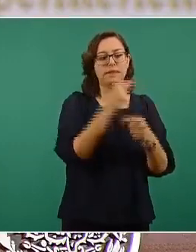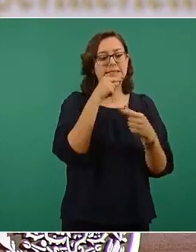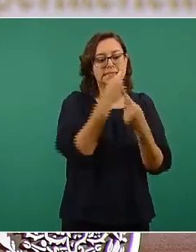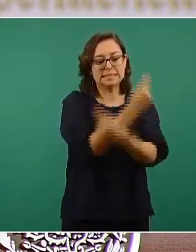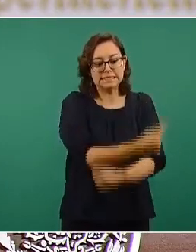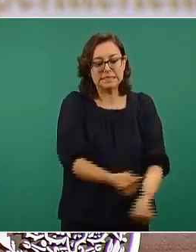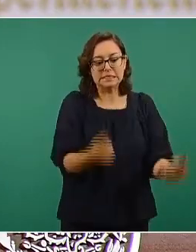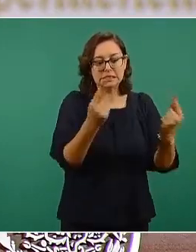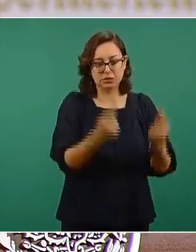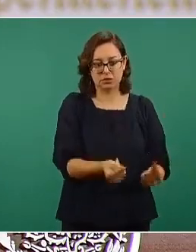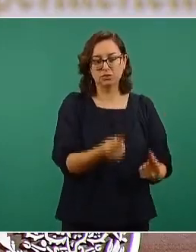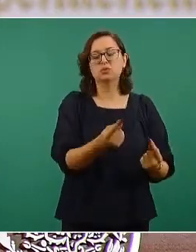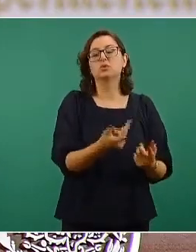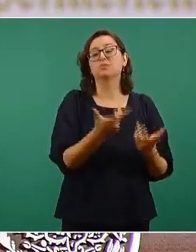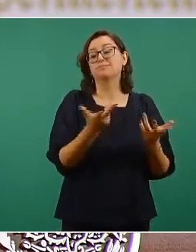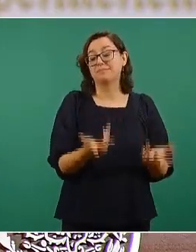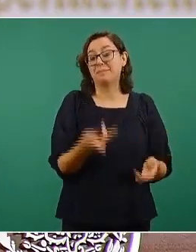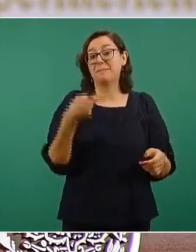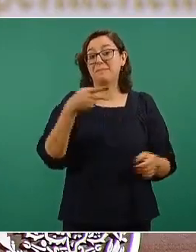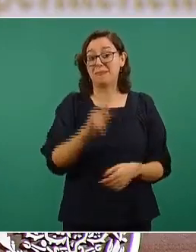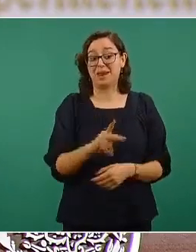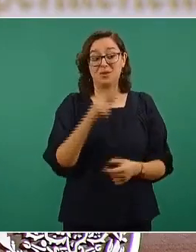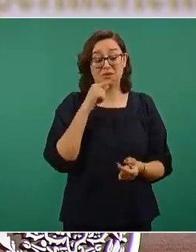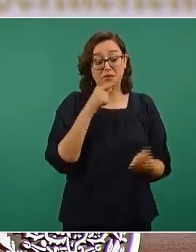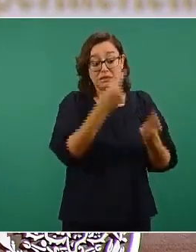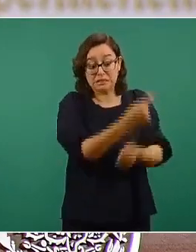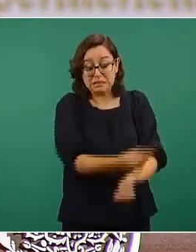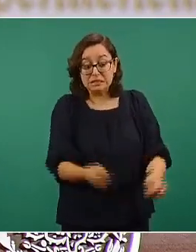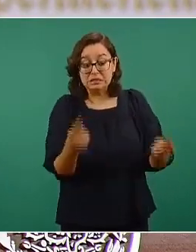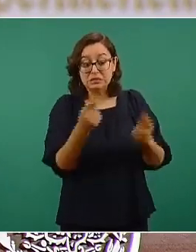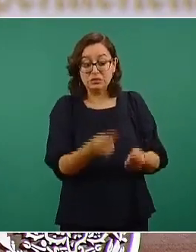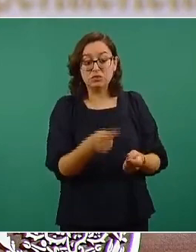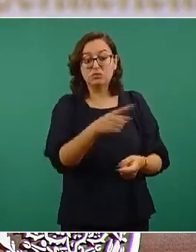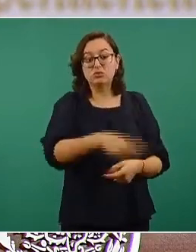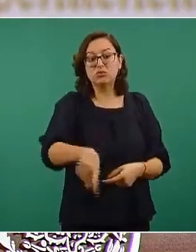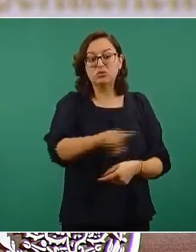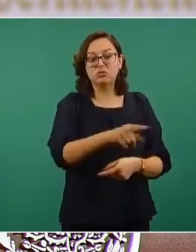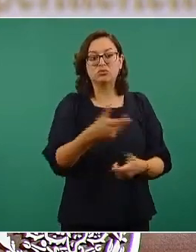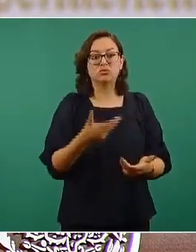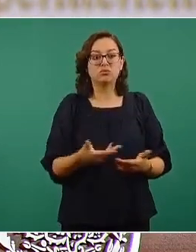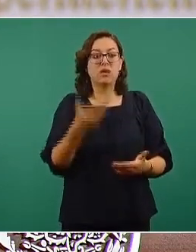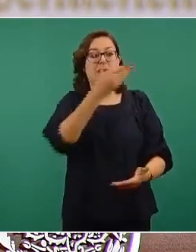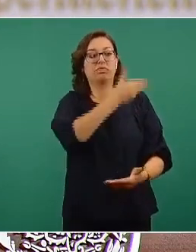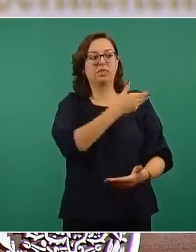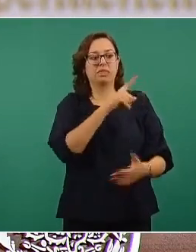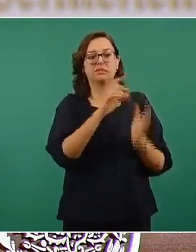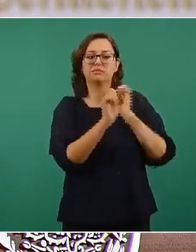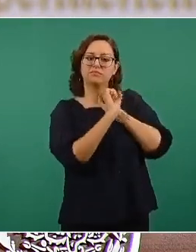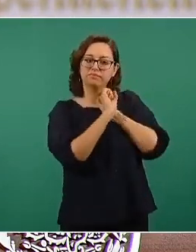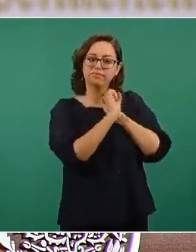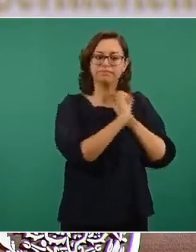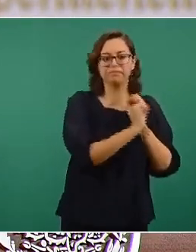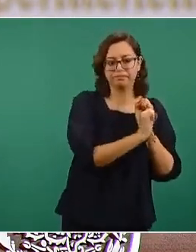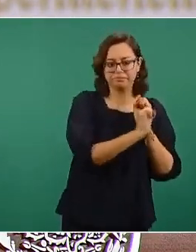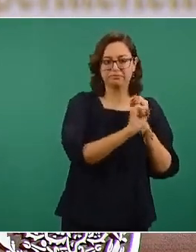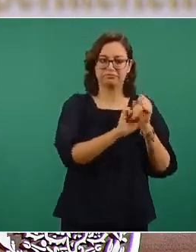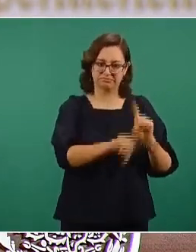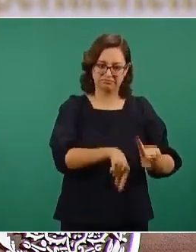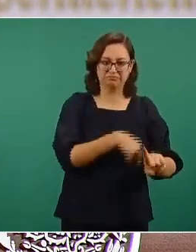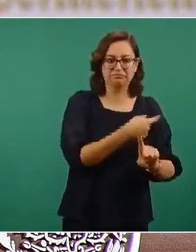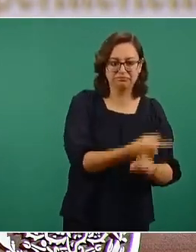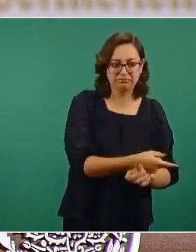de situaciones relacionadas con el delito de trata de personas. En la situación